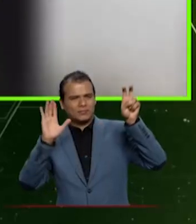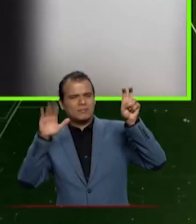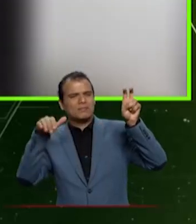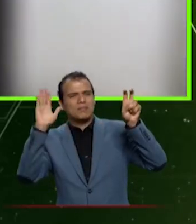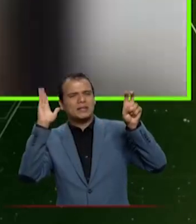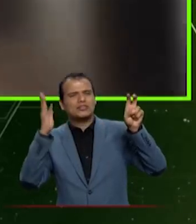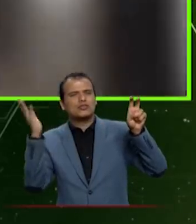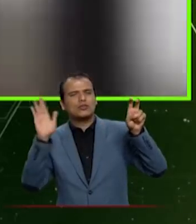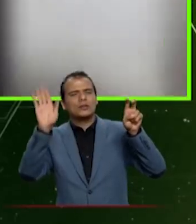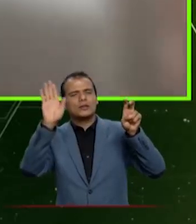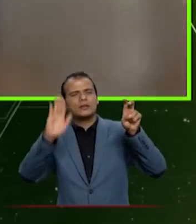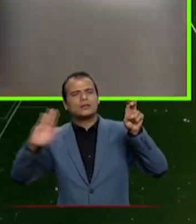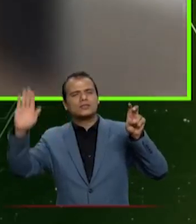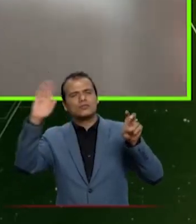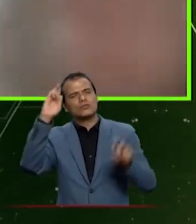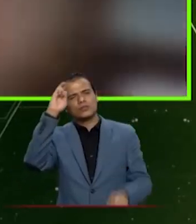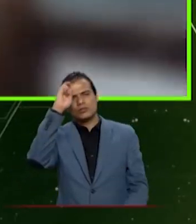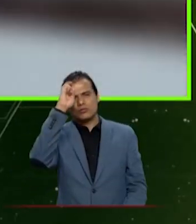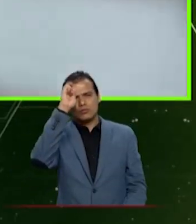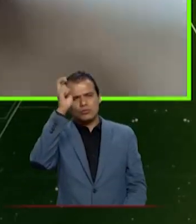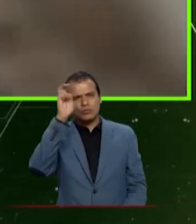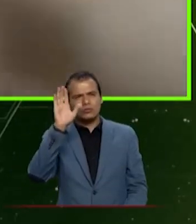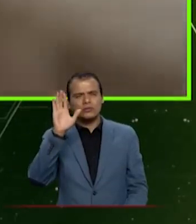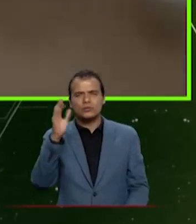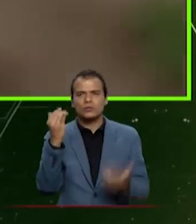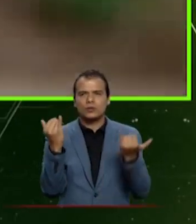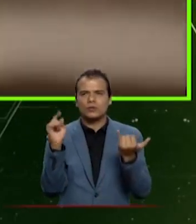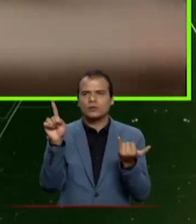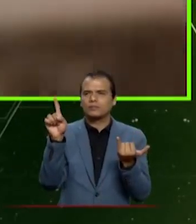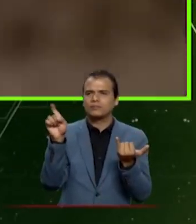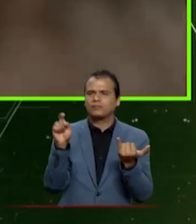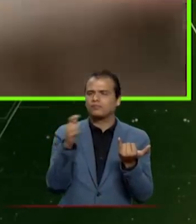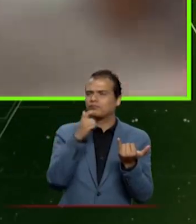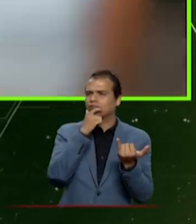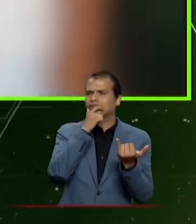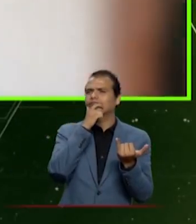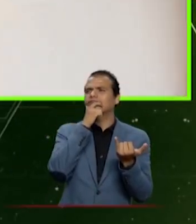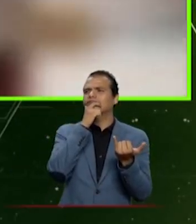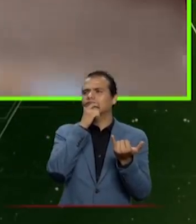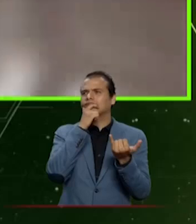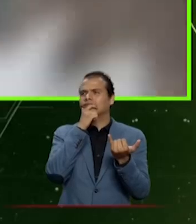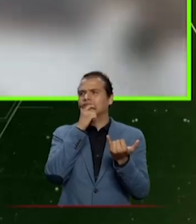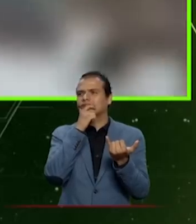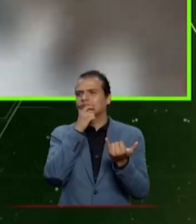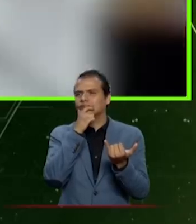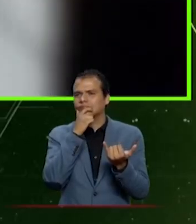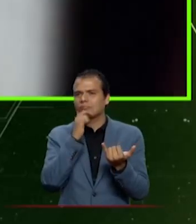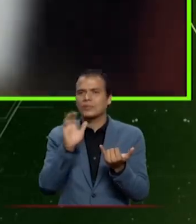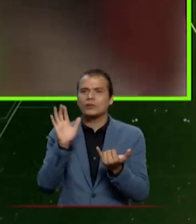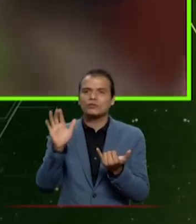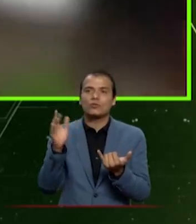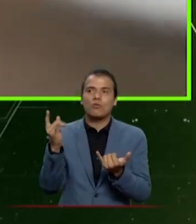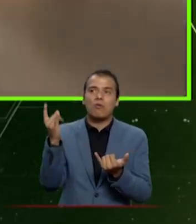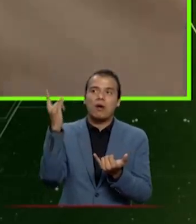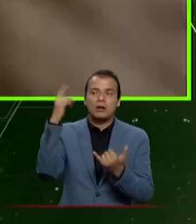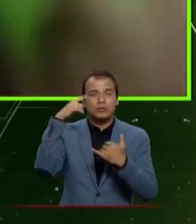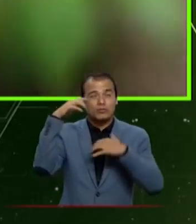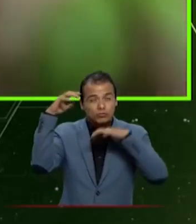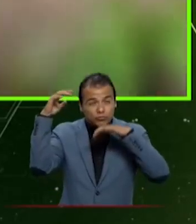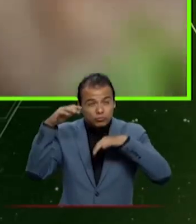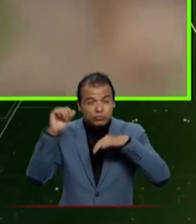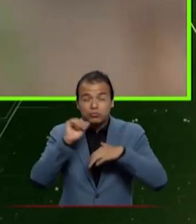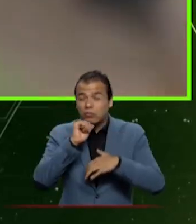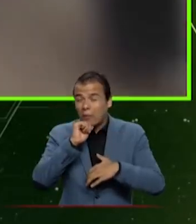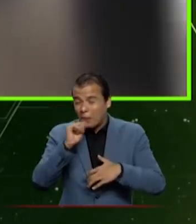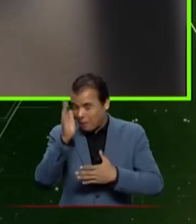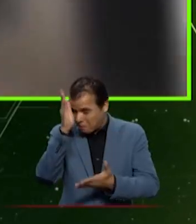norte y la pregunta oblada obligada ingeniera es bueno será que ese tipo de emergencias se pueden volver a repetir